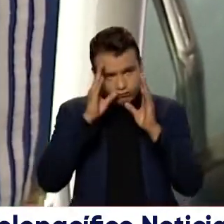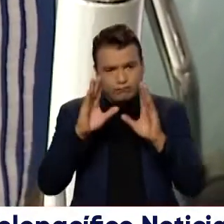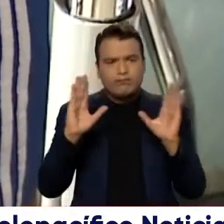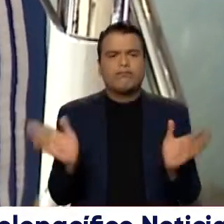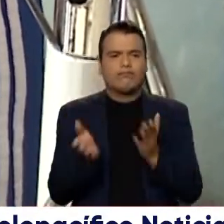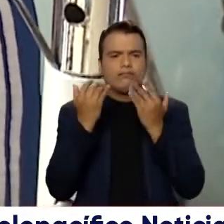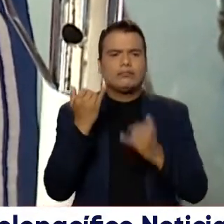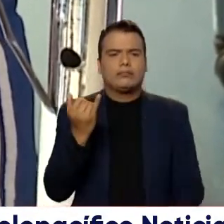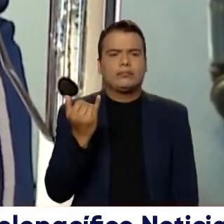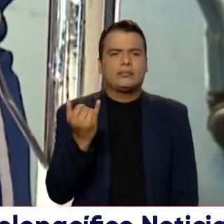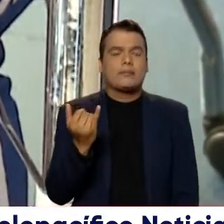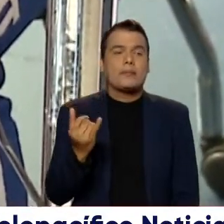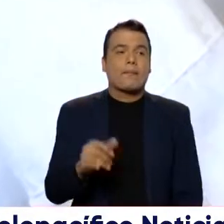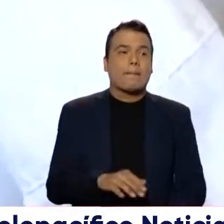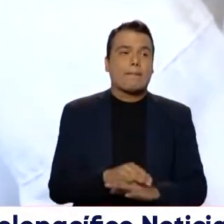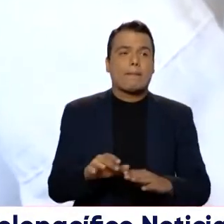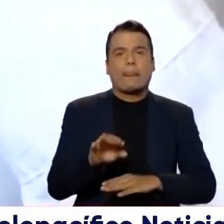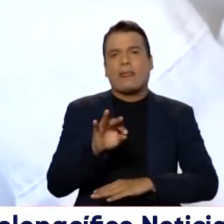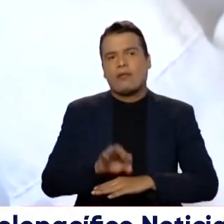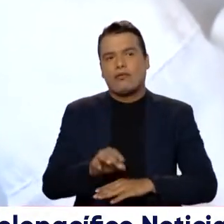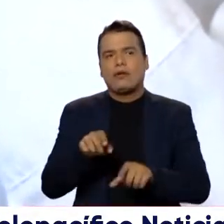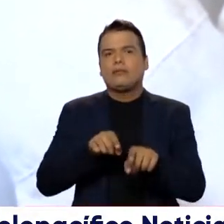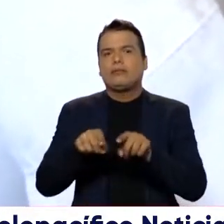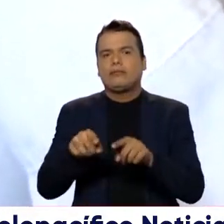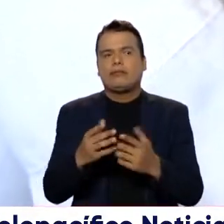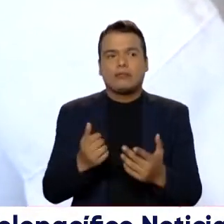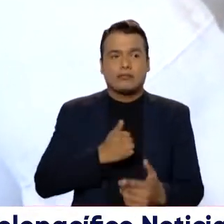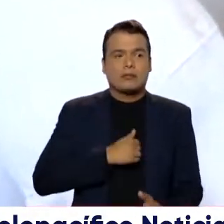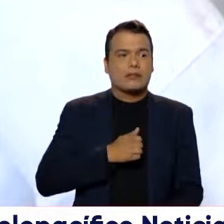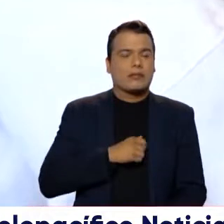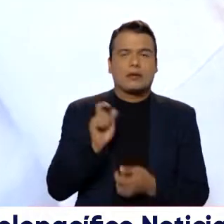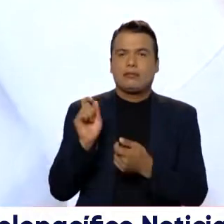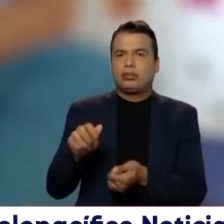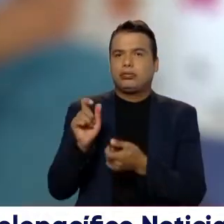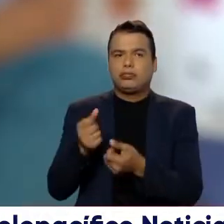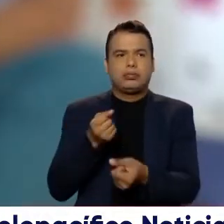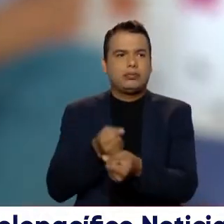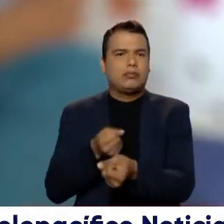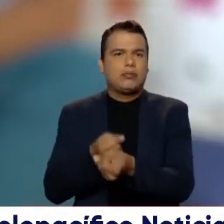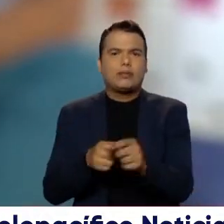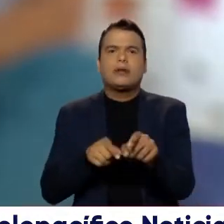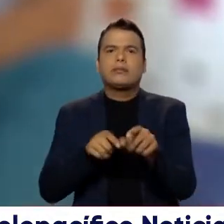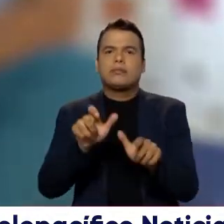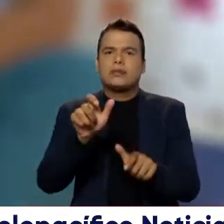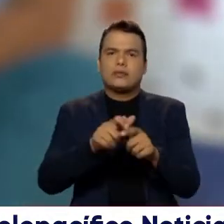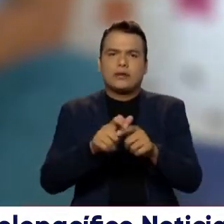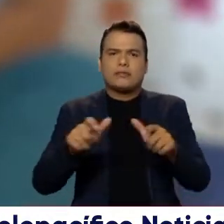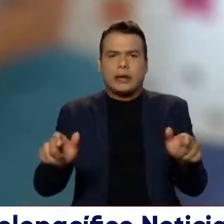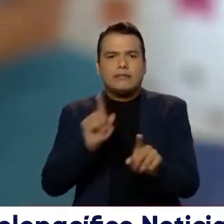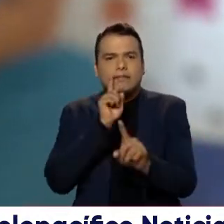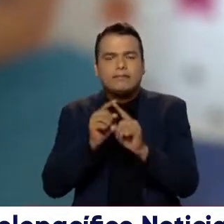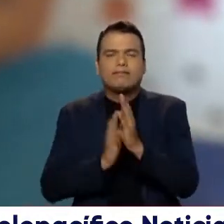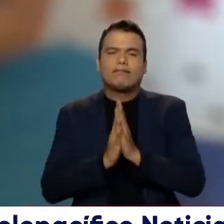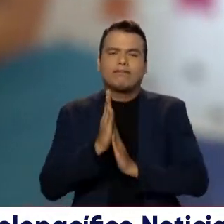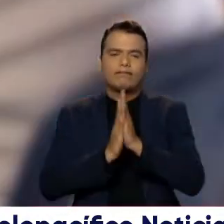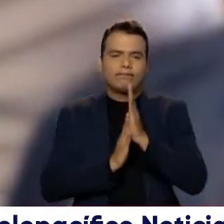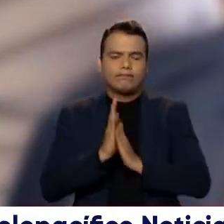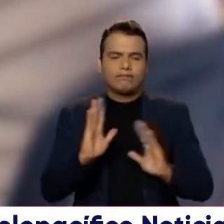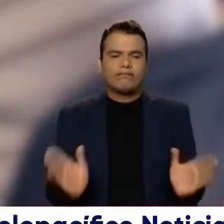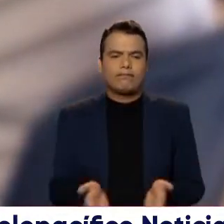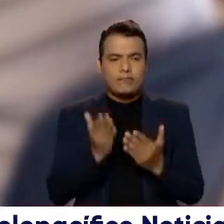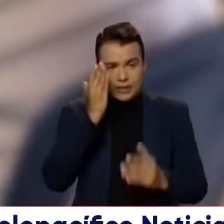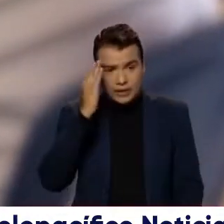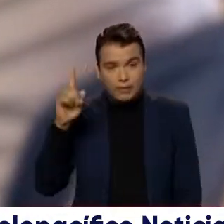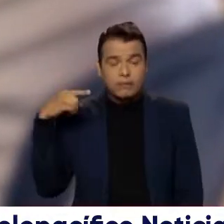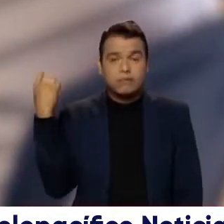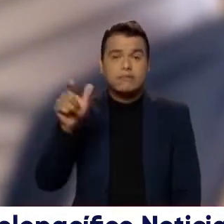Ante estas barreras, las fundaciones han cubierto con sus propios recursos estas necesidades que dan esperanza a la comunidad que